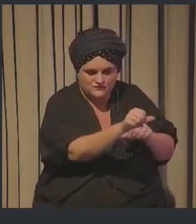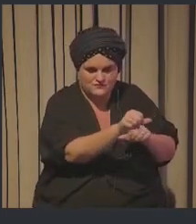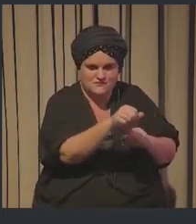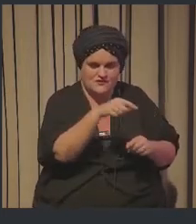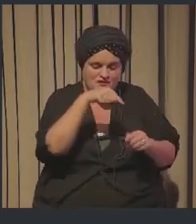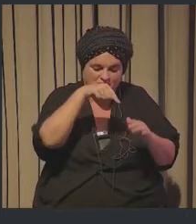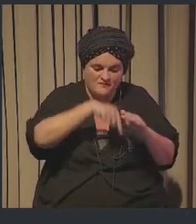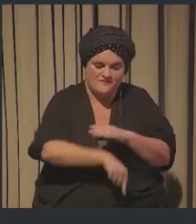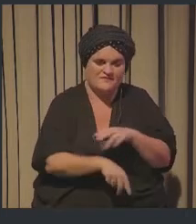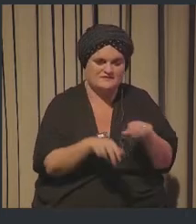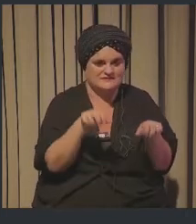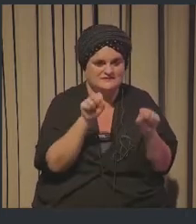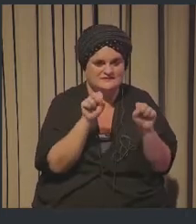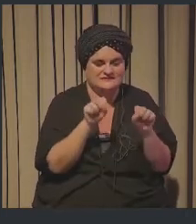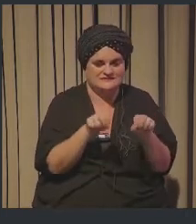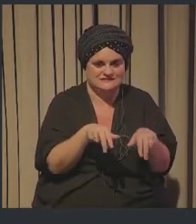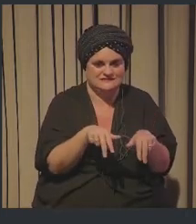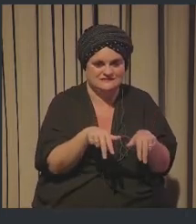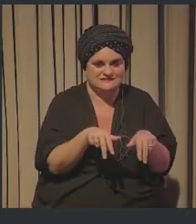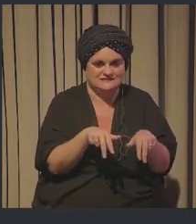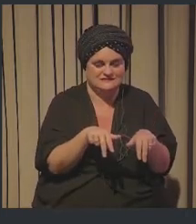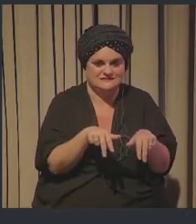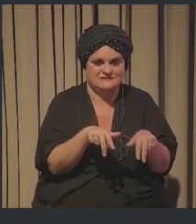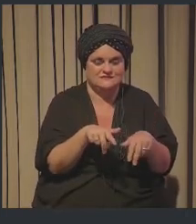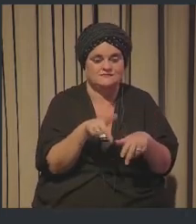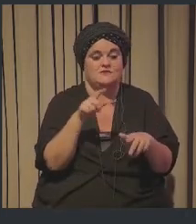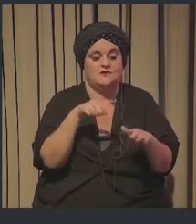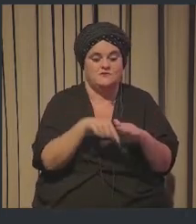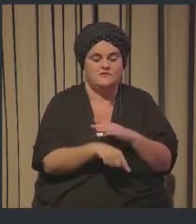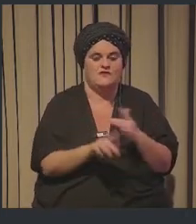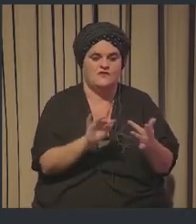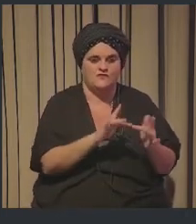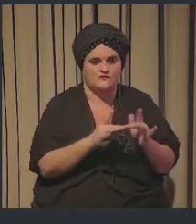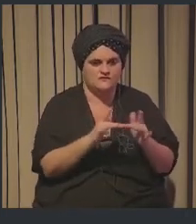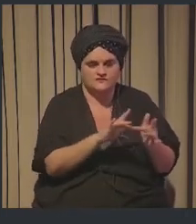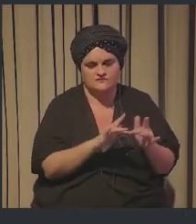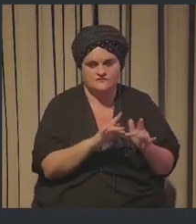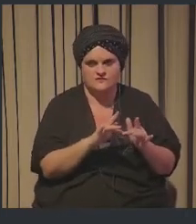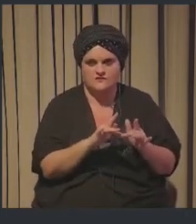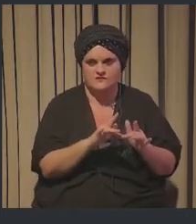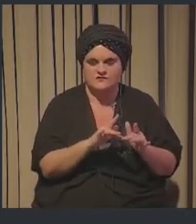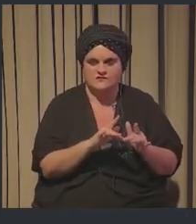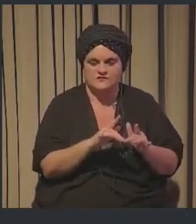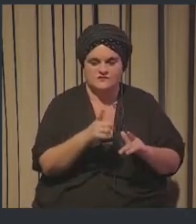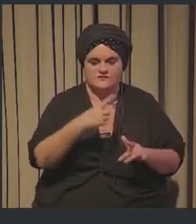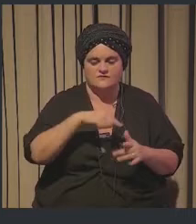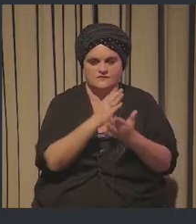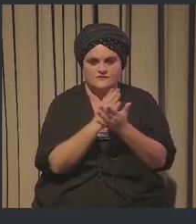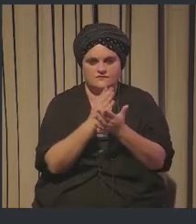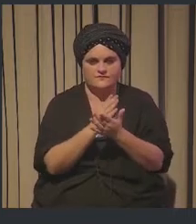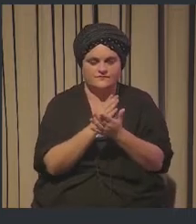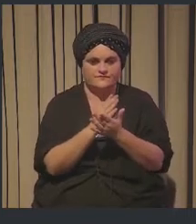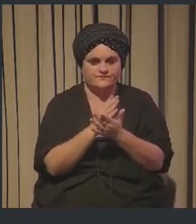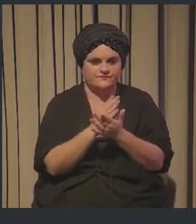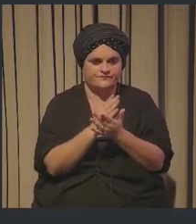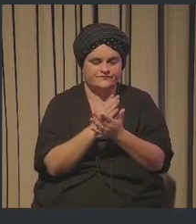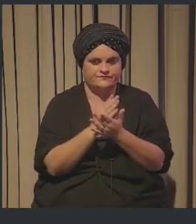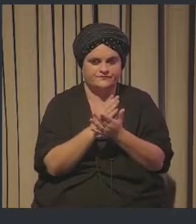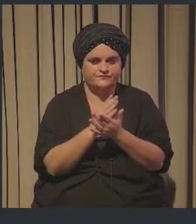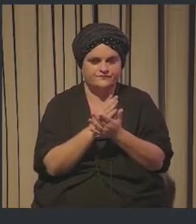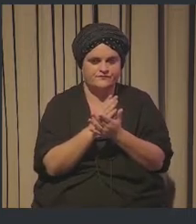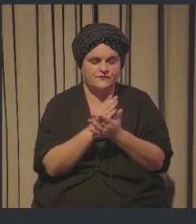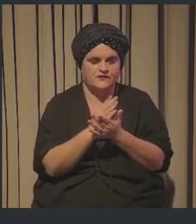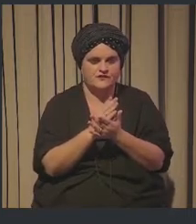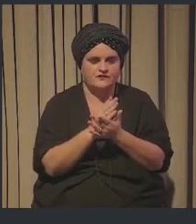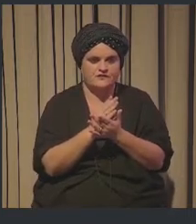profundidad, sí, pero con una profundidad conectada. Y uno de nuestros cursos en Houston, yo no inventé este